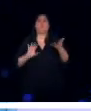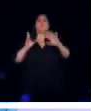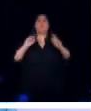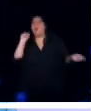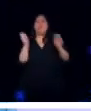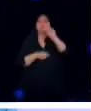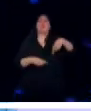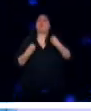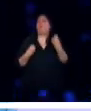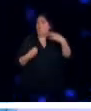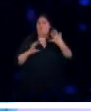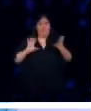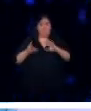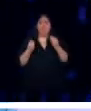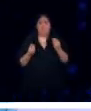lo hizo